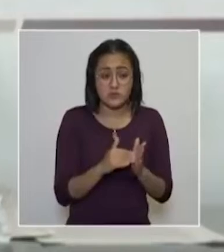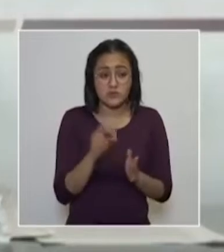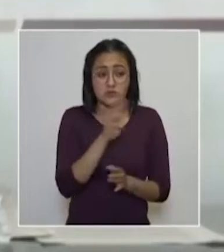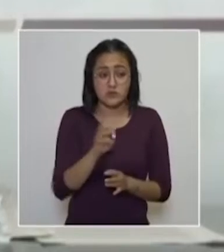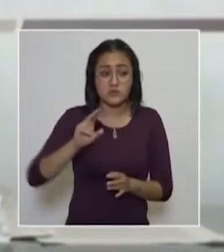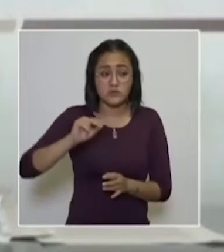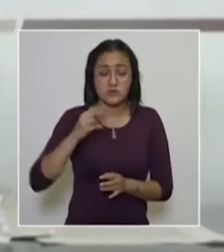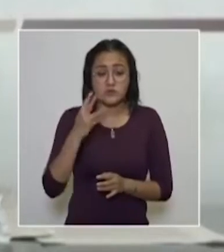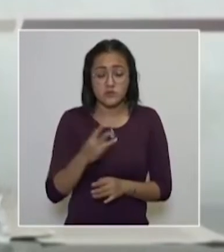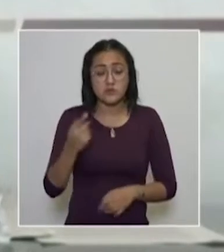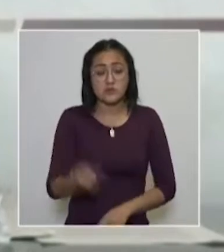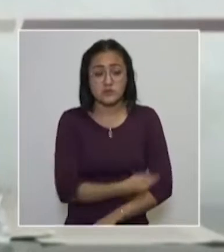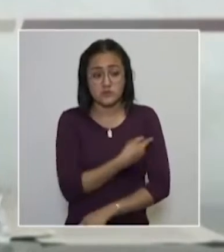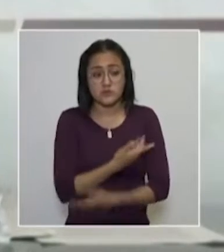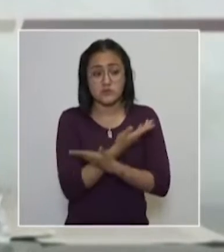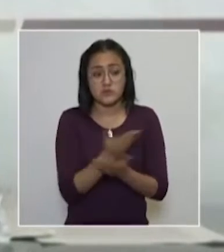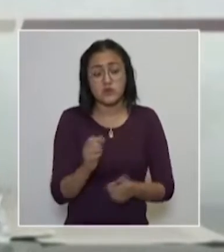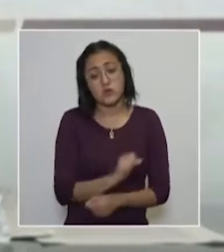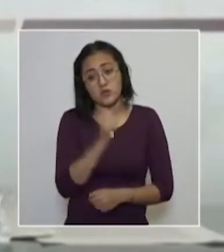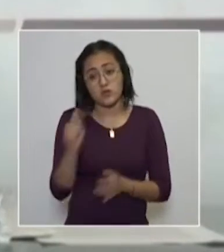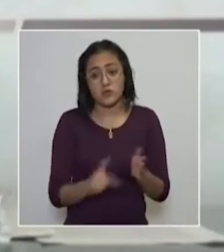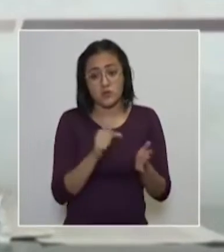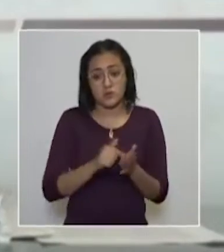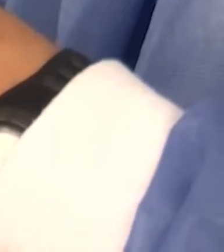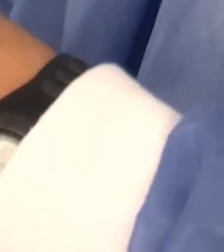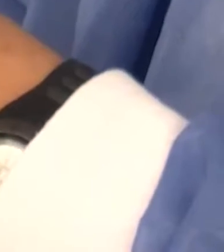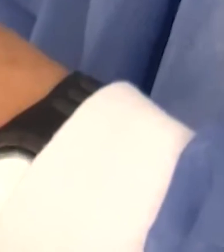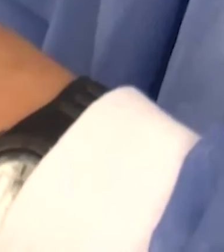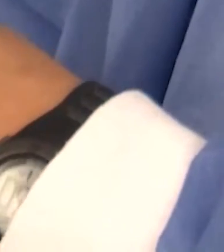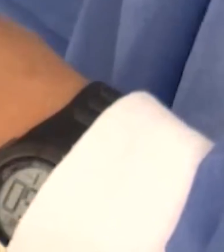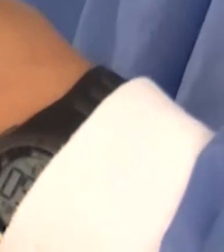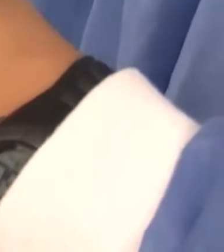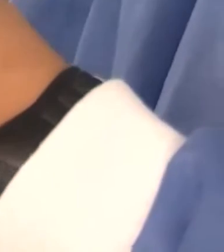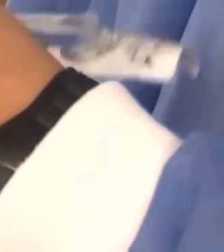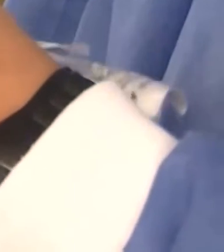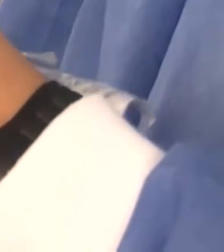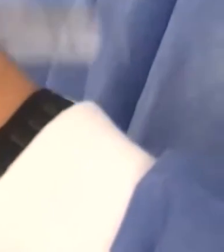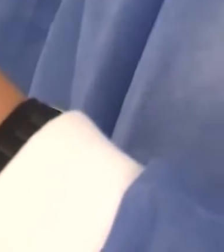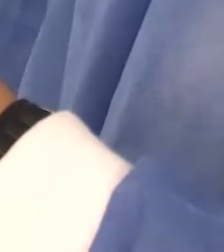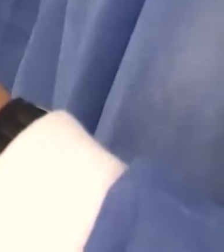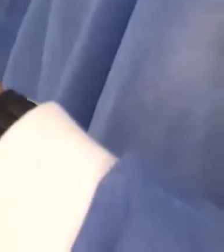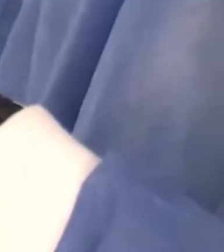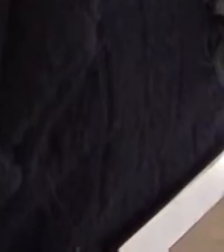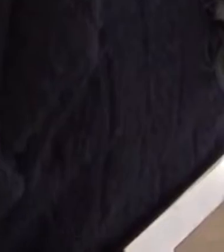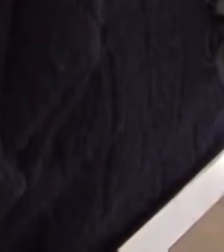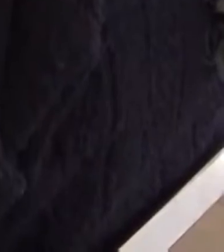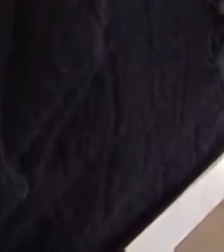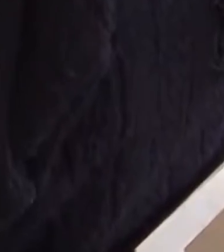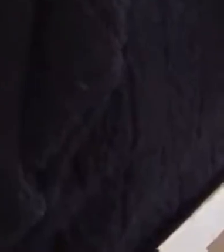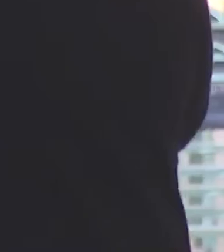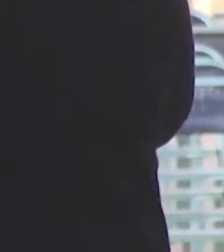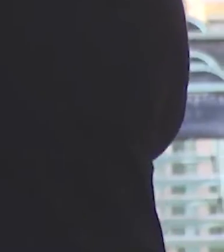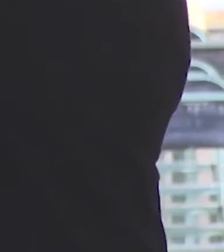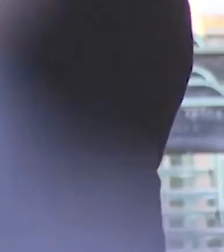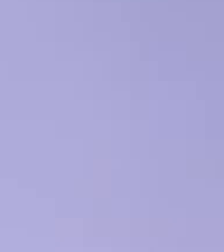383 dosis a otras entidades del país esto le valió al gobierno del estado y las autoridades en materia de salud un